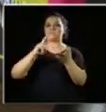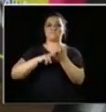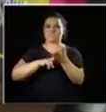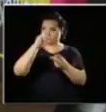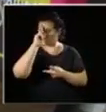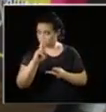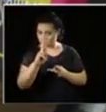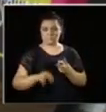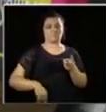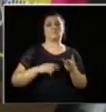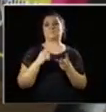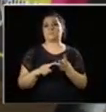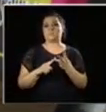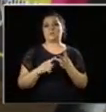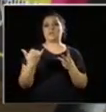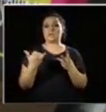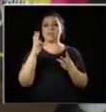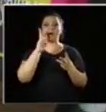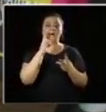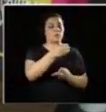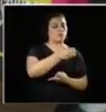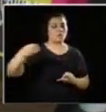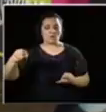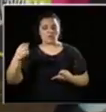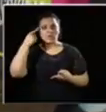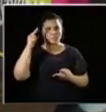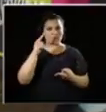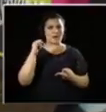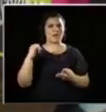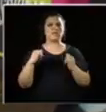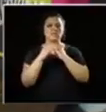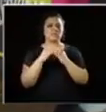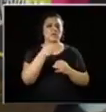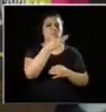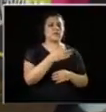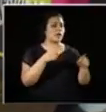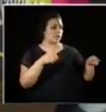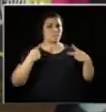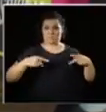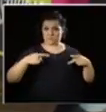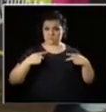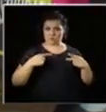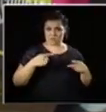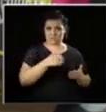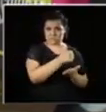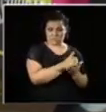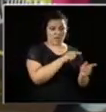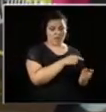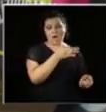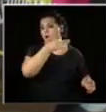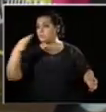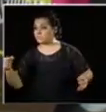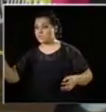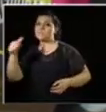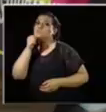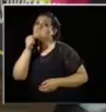y que haya mecanismos de confianza entre los ciudadanos y los policías. No existen es tener a